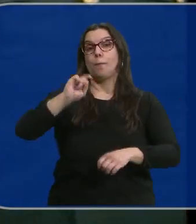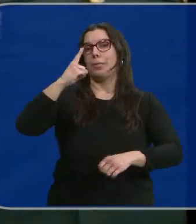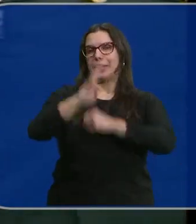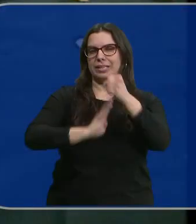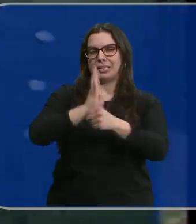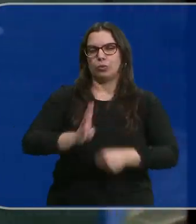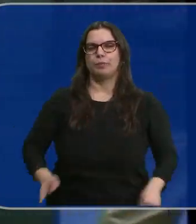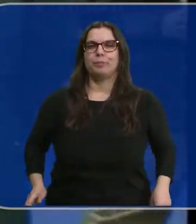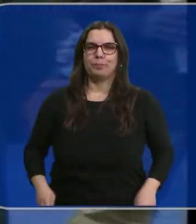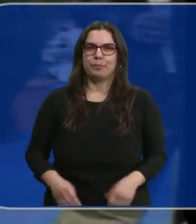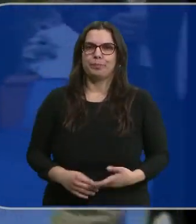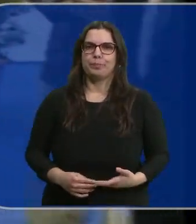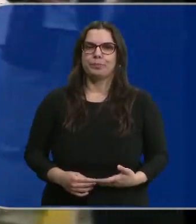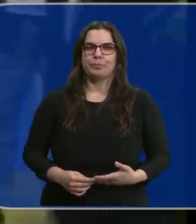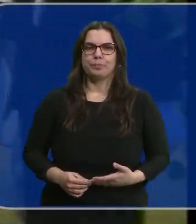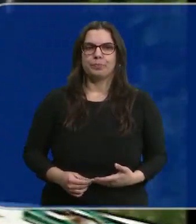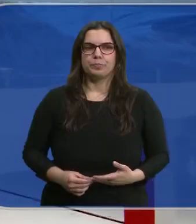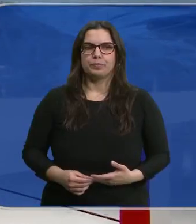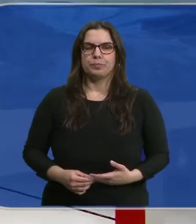León.